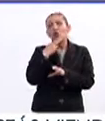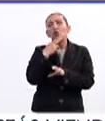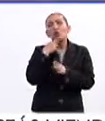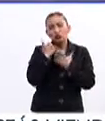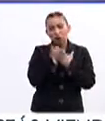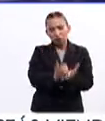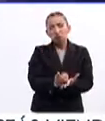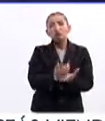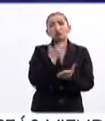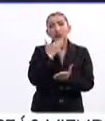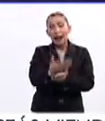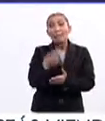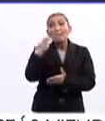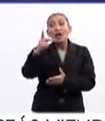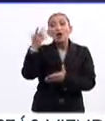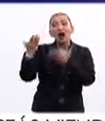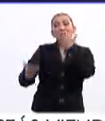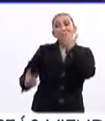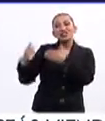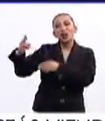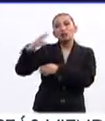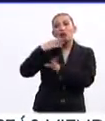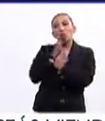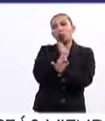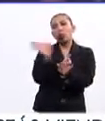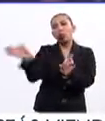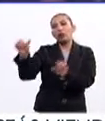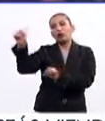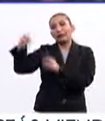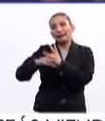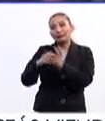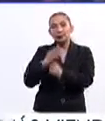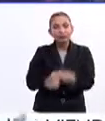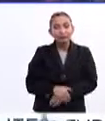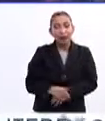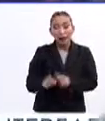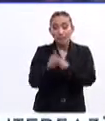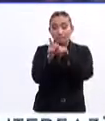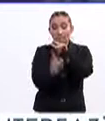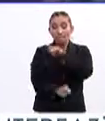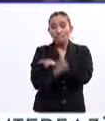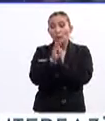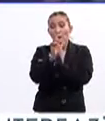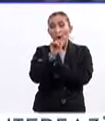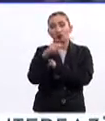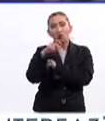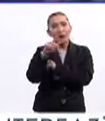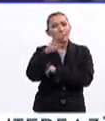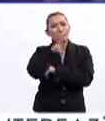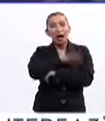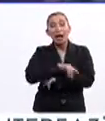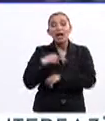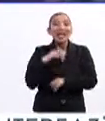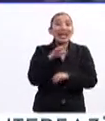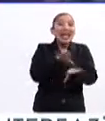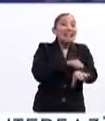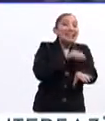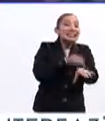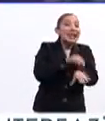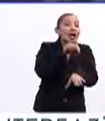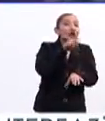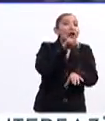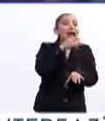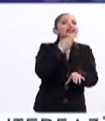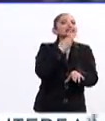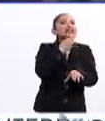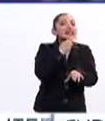utilidad, sin embargo, en muchos casos se ha desvirtuado. Las bombas nucleares son malas. La energía nuclear es